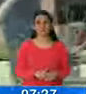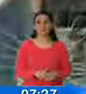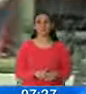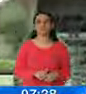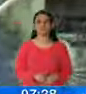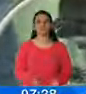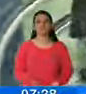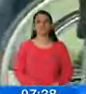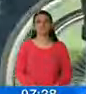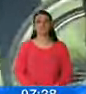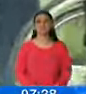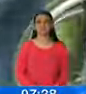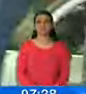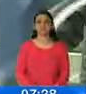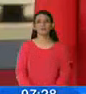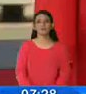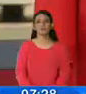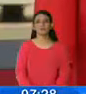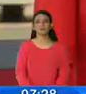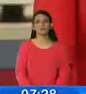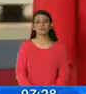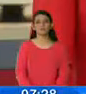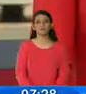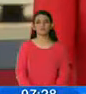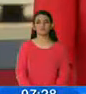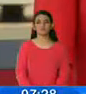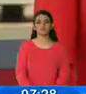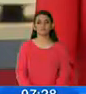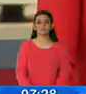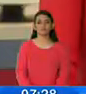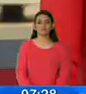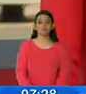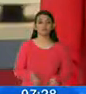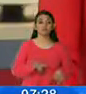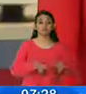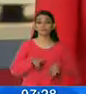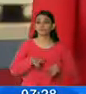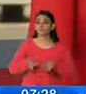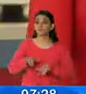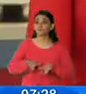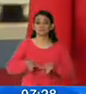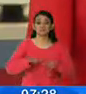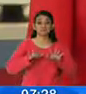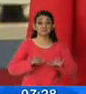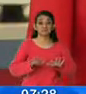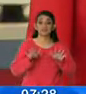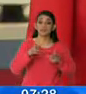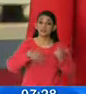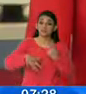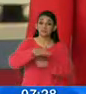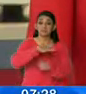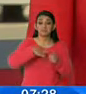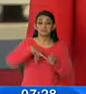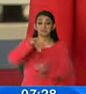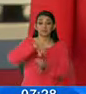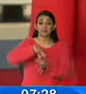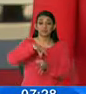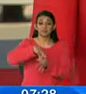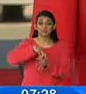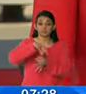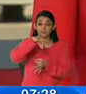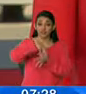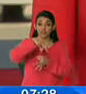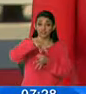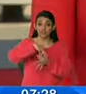Torres, informó Andrea Valareso. Y las ventas ambulantes también formaron parte del ambiente electoral, pues durante los